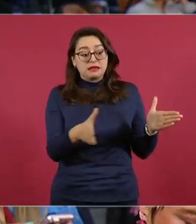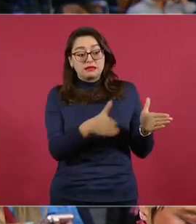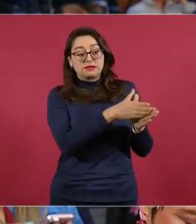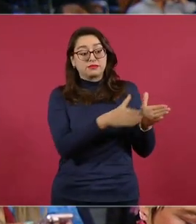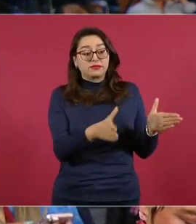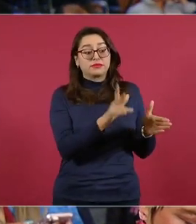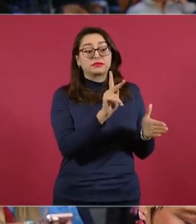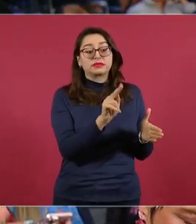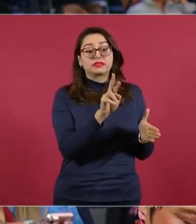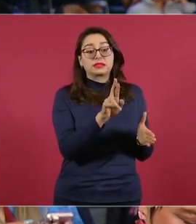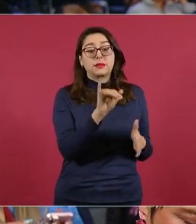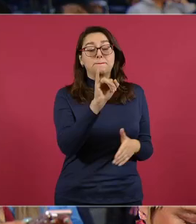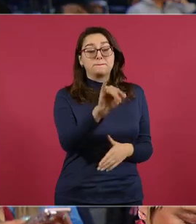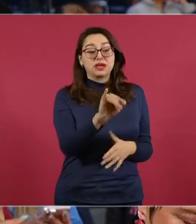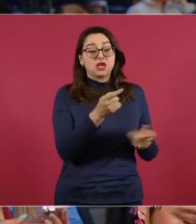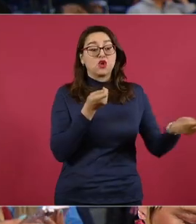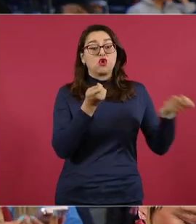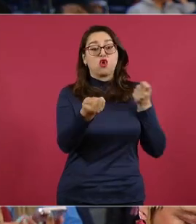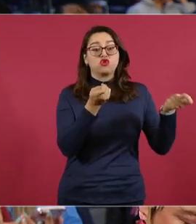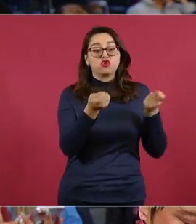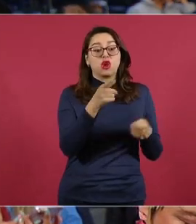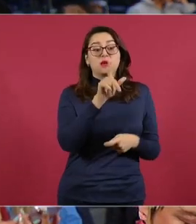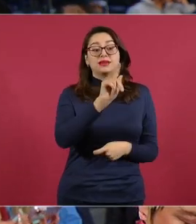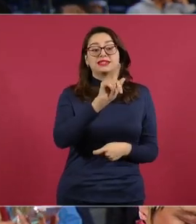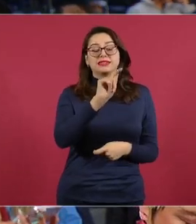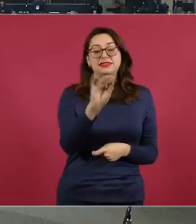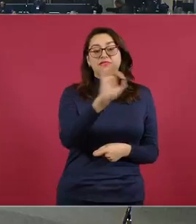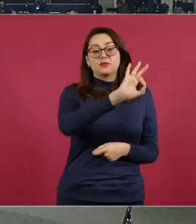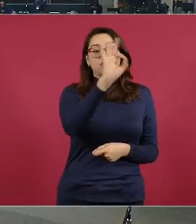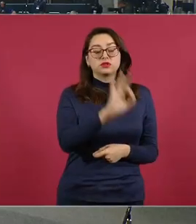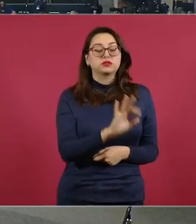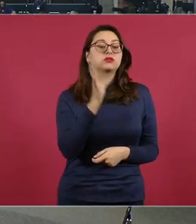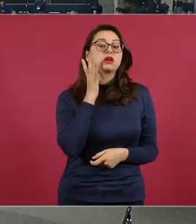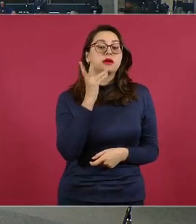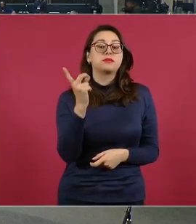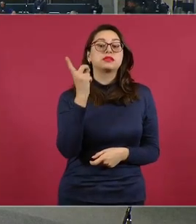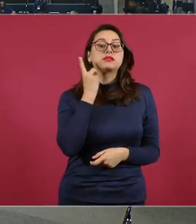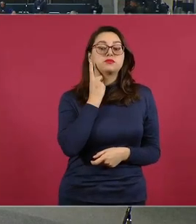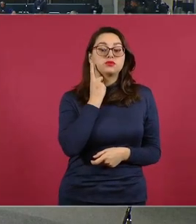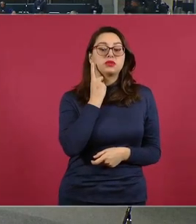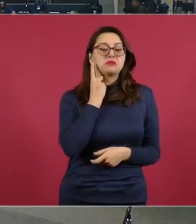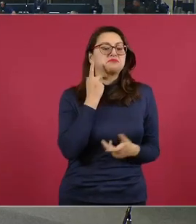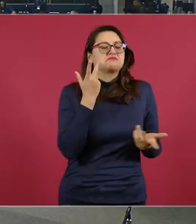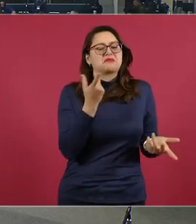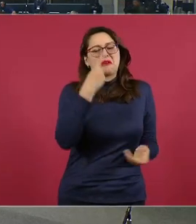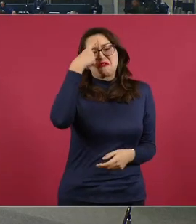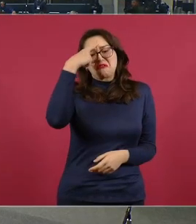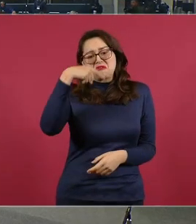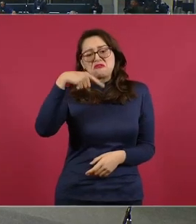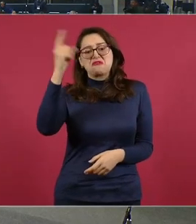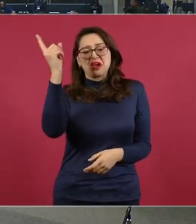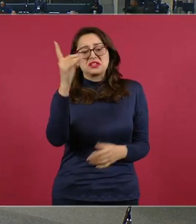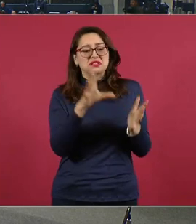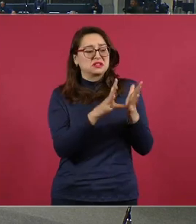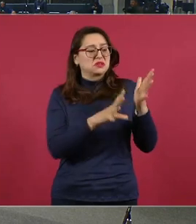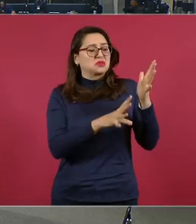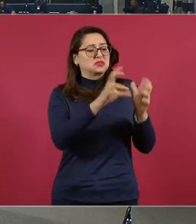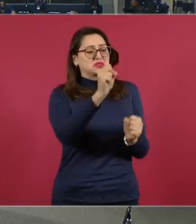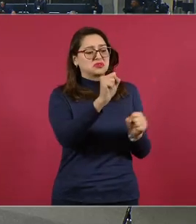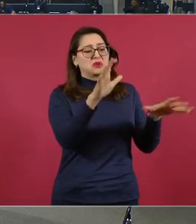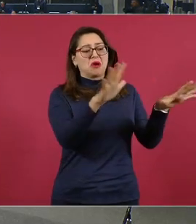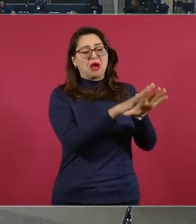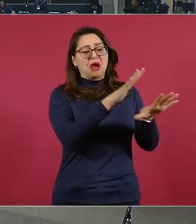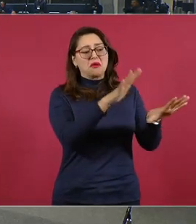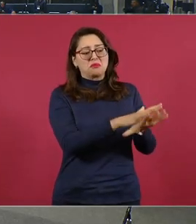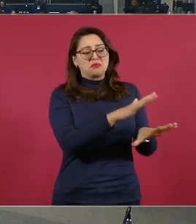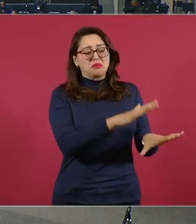el poder, tenía el 70% de la Cámara, presidente. Para una reforma constitucional, usted ha comentado que se necesitan dos terceras partes, es